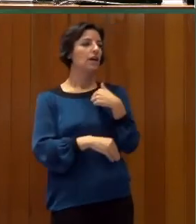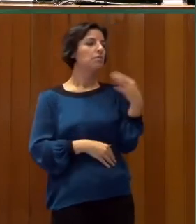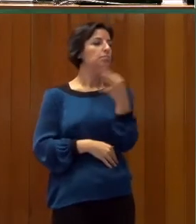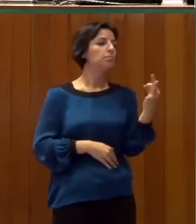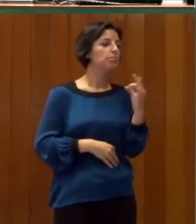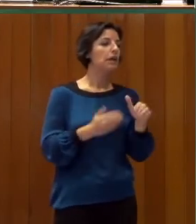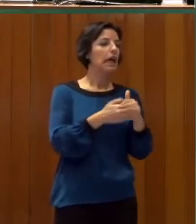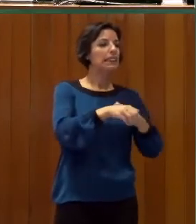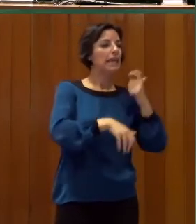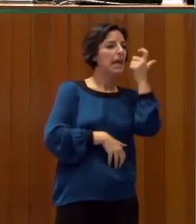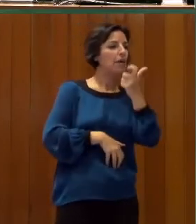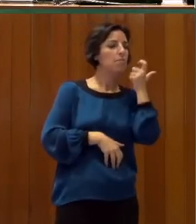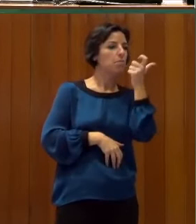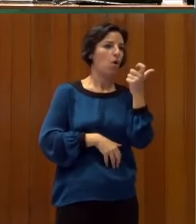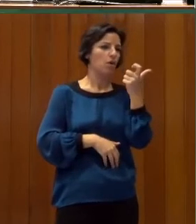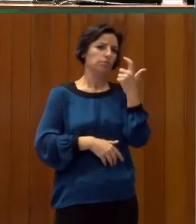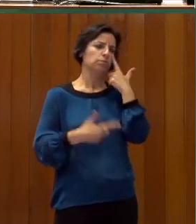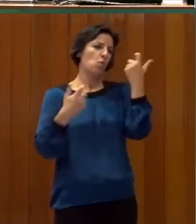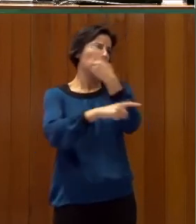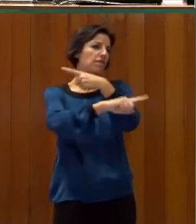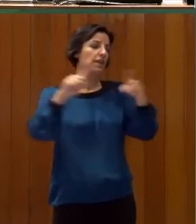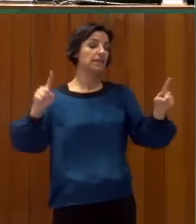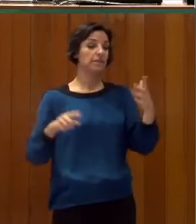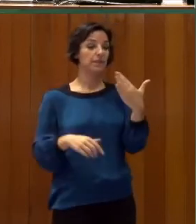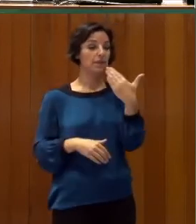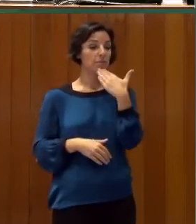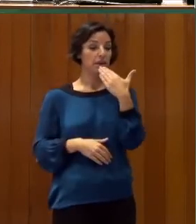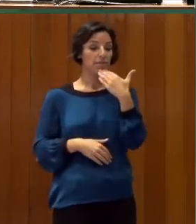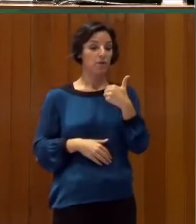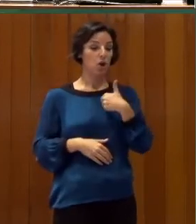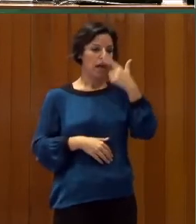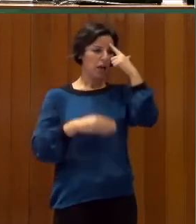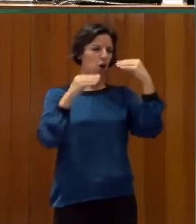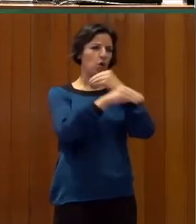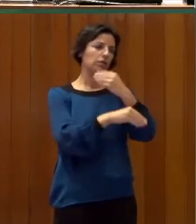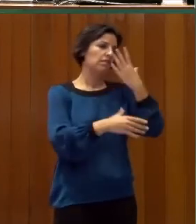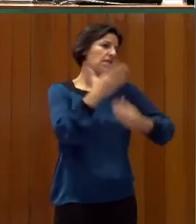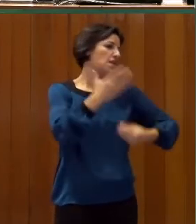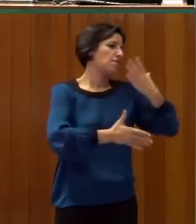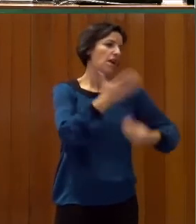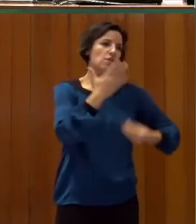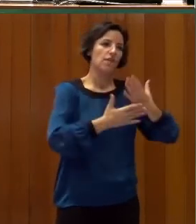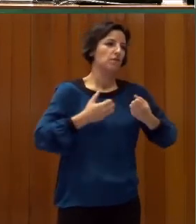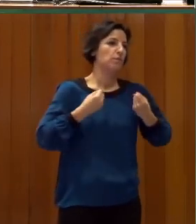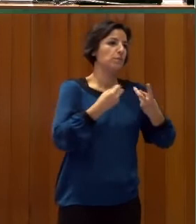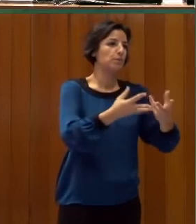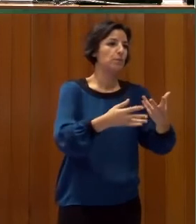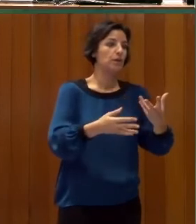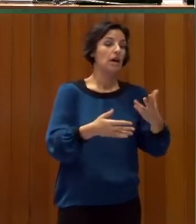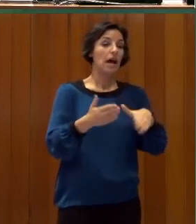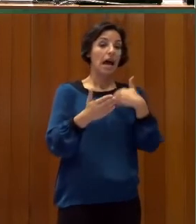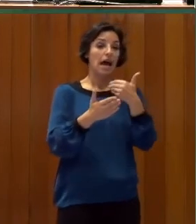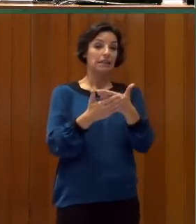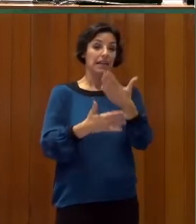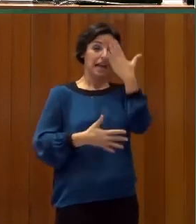los participantes producen un menor número de aciertos en la condición incongruente y un mayor tiempo de reacción en la